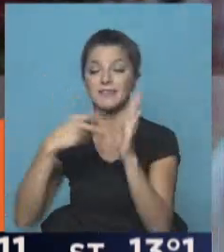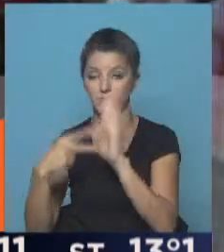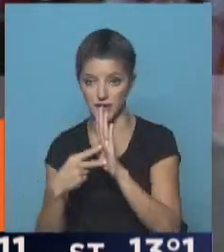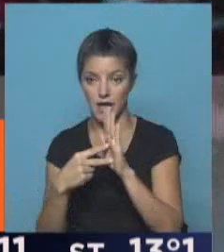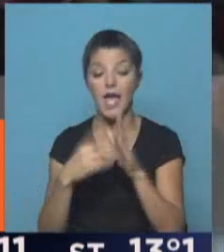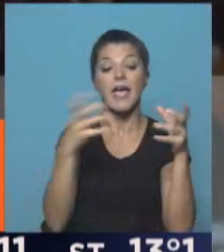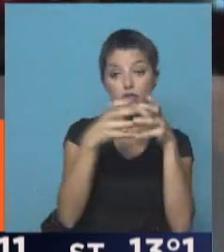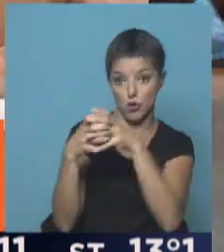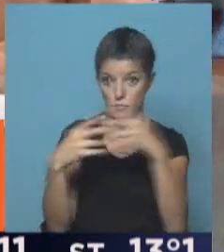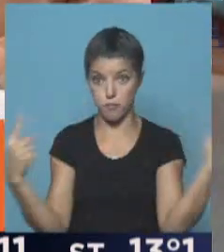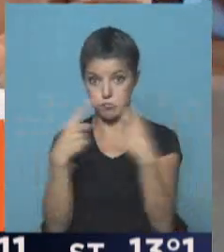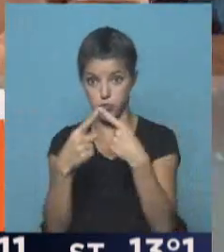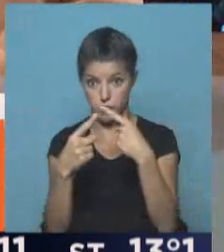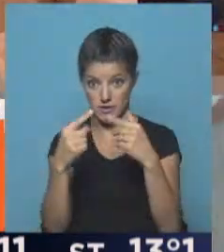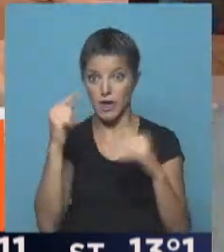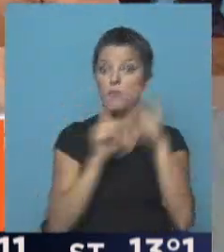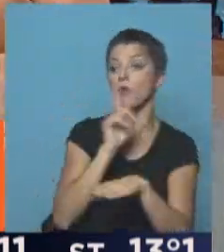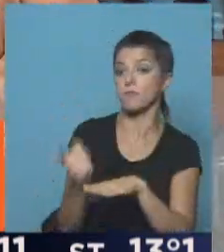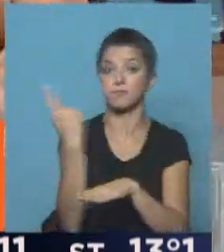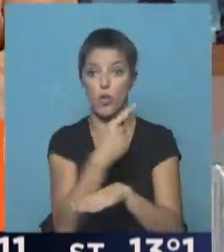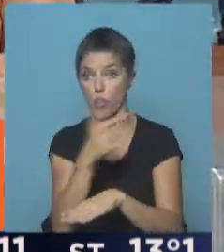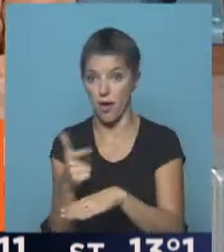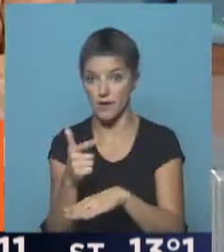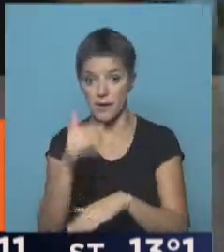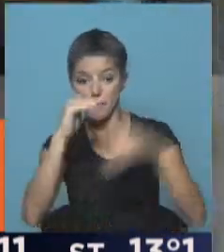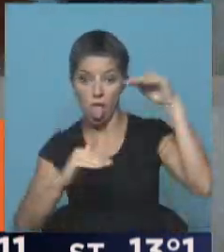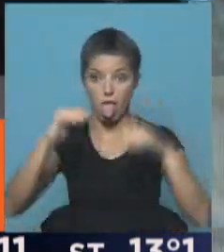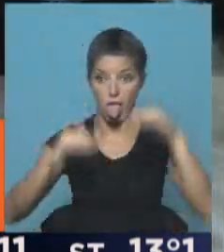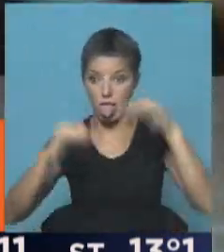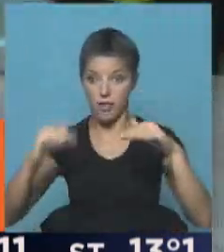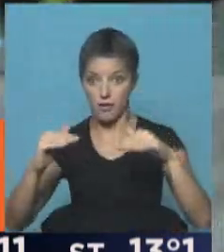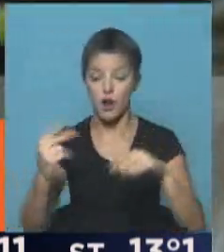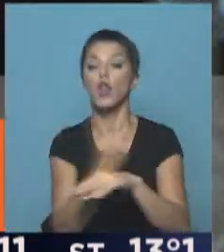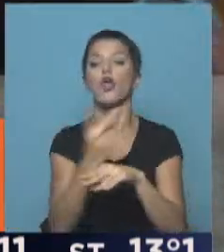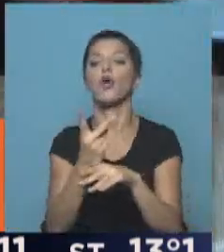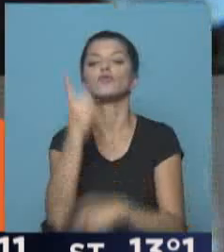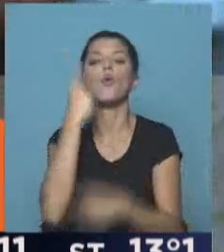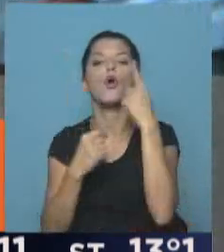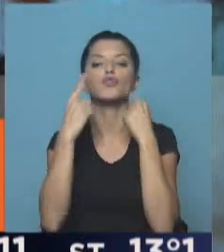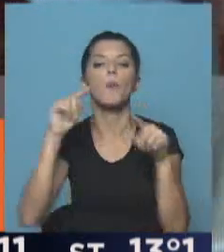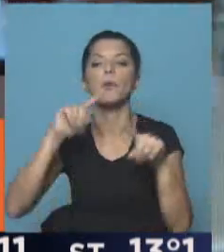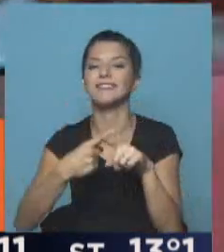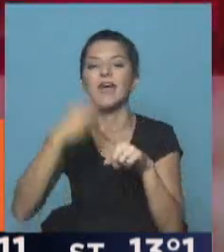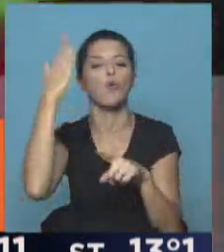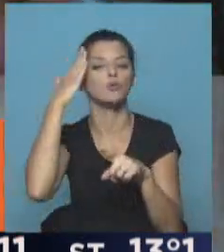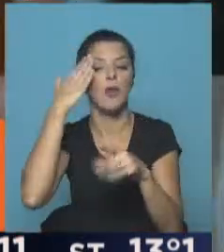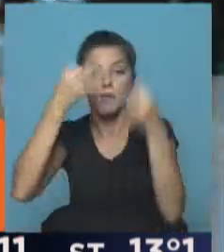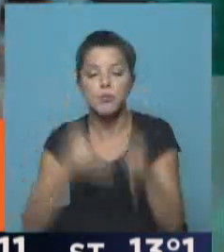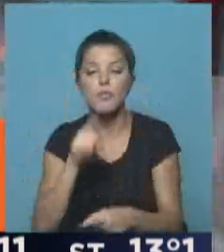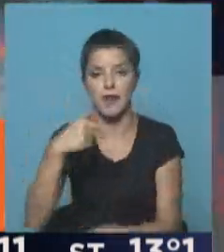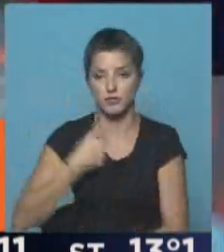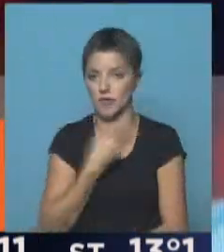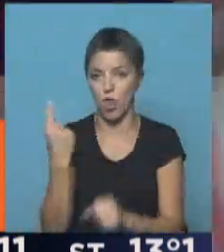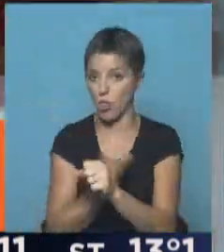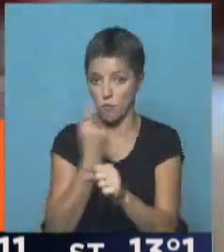logra vetar las iniciativas del otro. Entonces esto genera un empate. Ninguno logra, digamos, asumir la conducción político-cultural de una sociedad, crear una